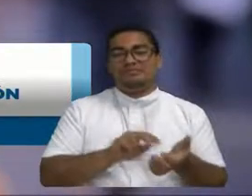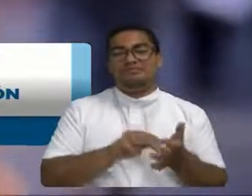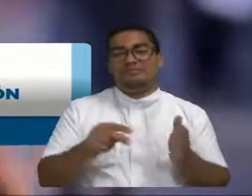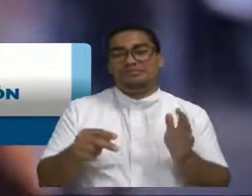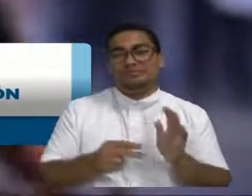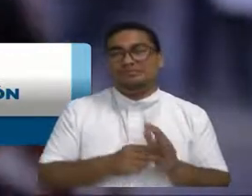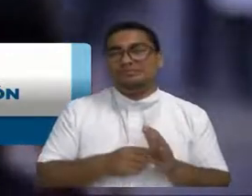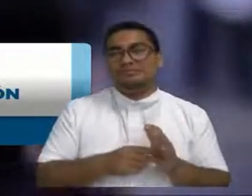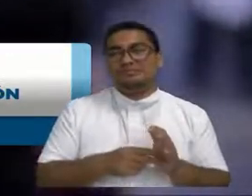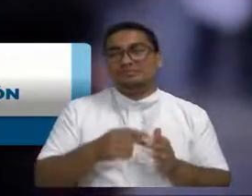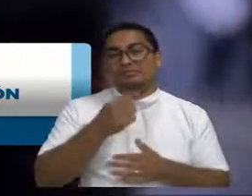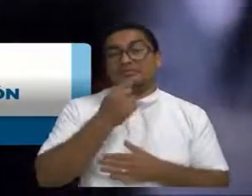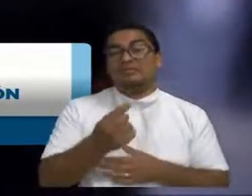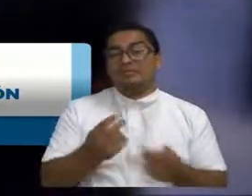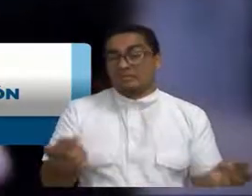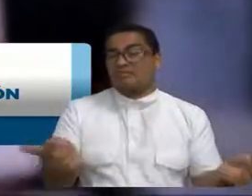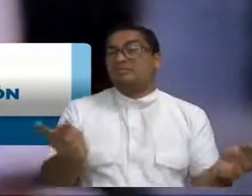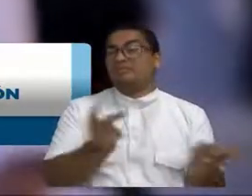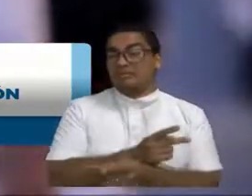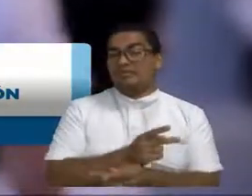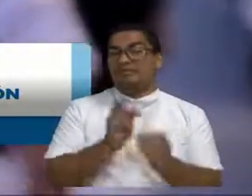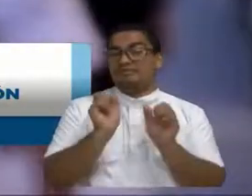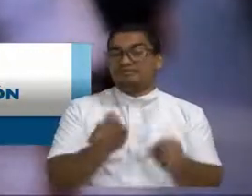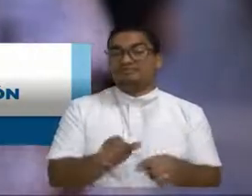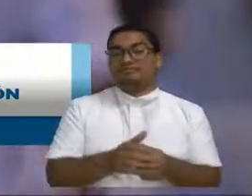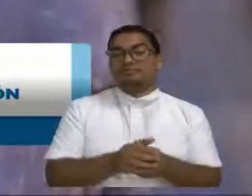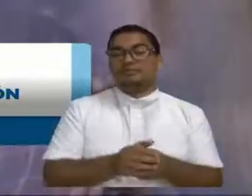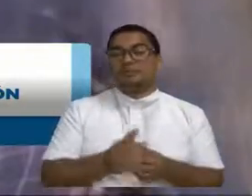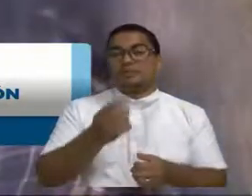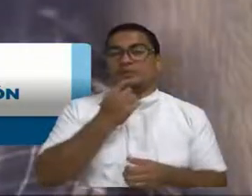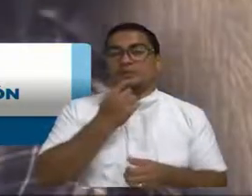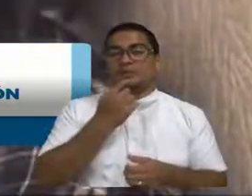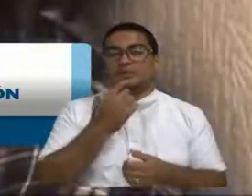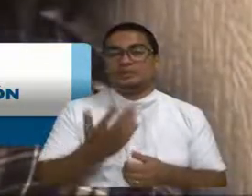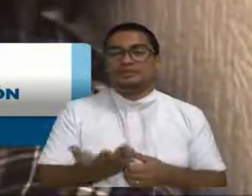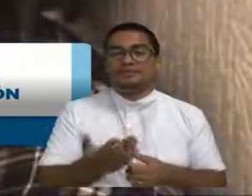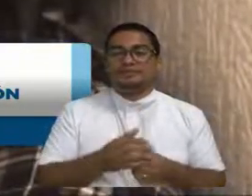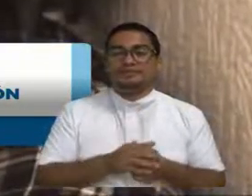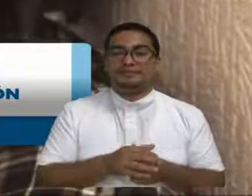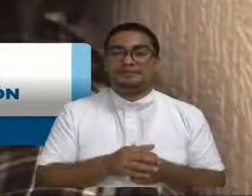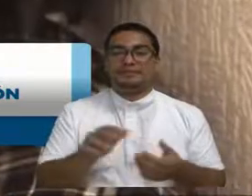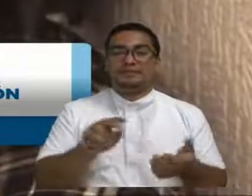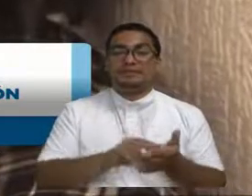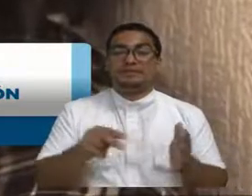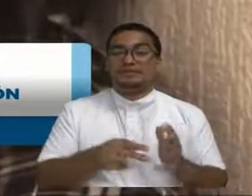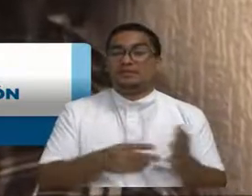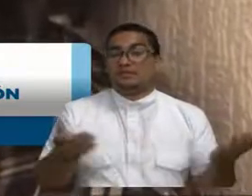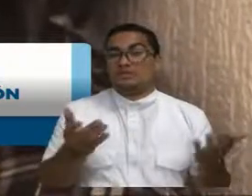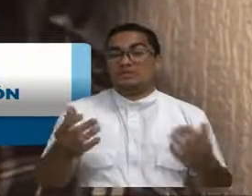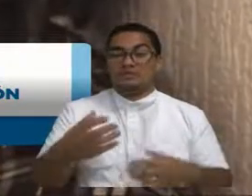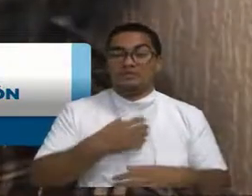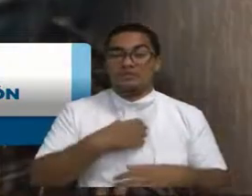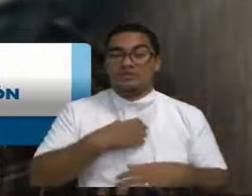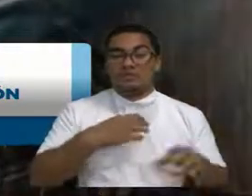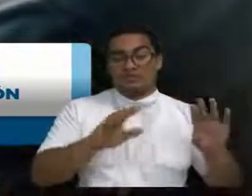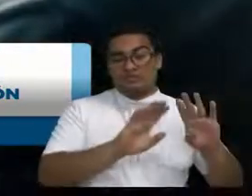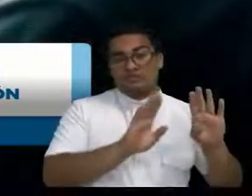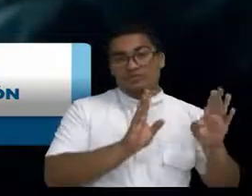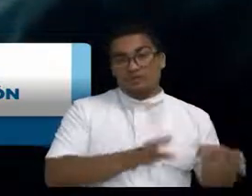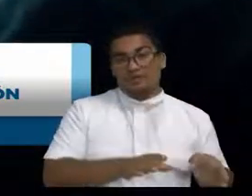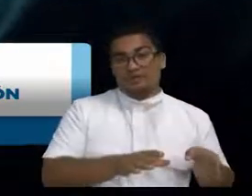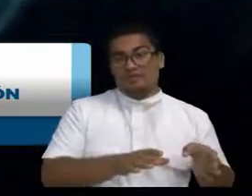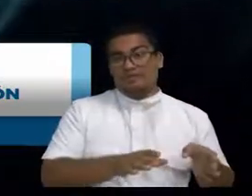ya se está haciendo más grave, ¿verdad? ¿Por qué? Porque tiene que ver con la seguridad de ella, la seguridad del bebé.